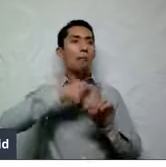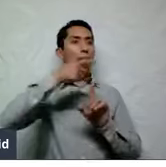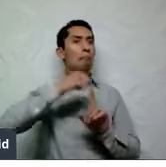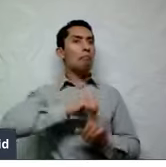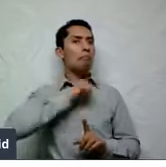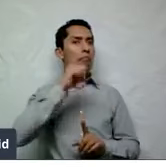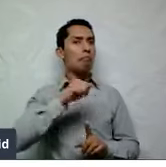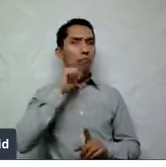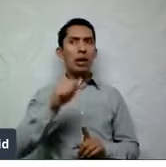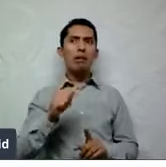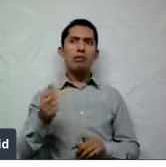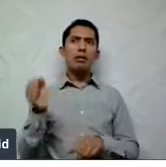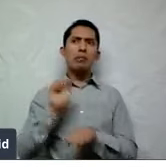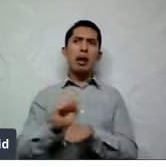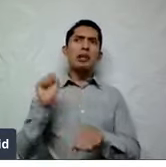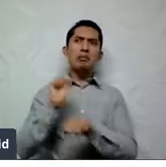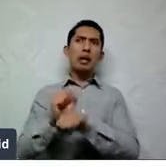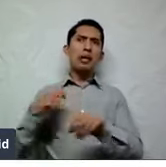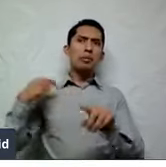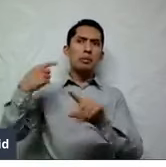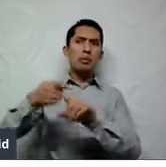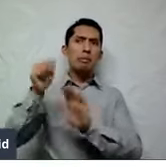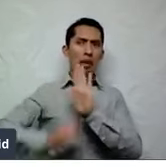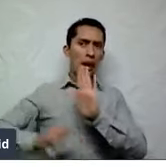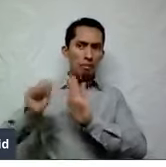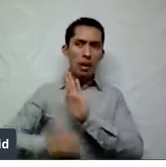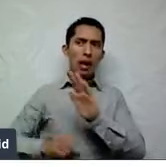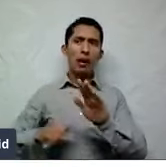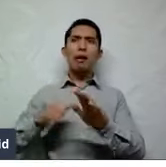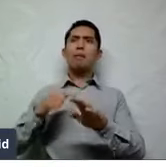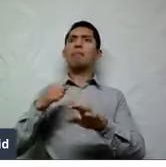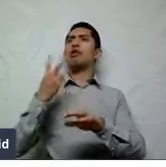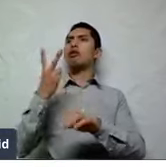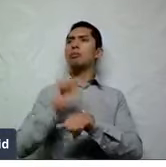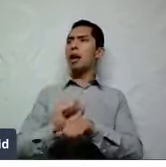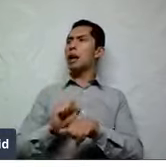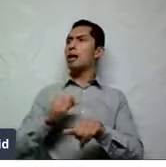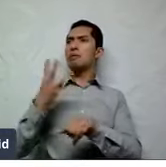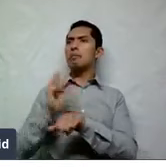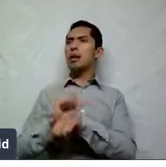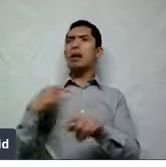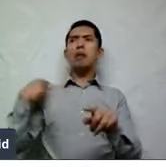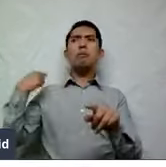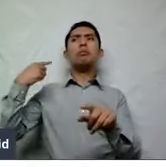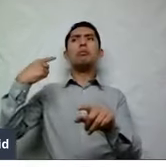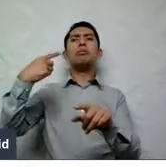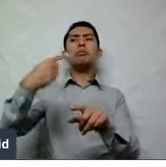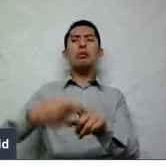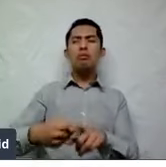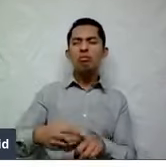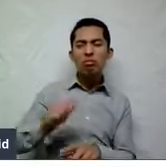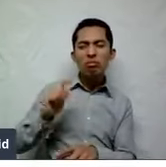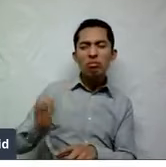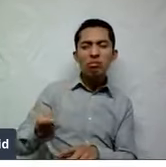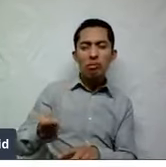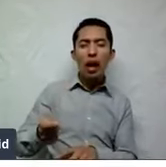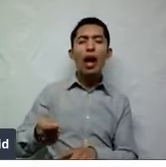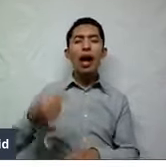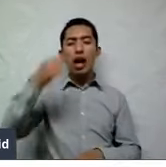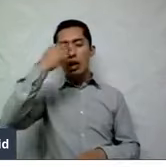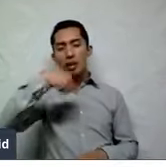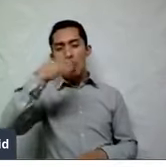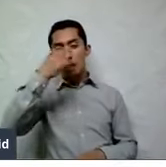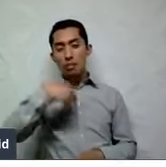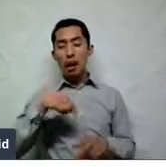esto varias semanas o varios meses, o ya llevamos 2 o 3 semanas, lo más probable es que esa famosa gripa, o que